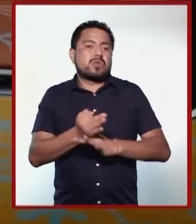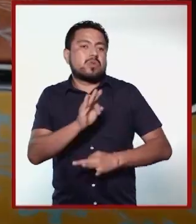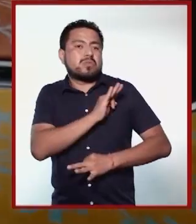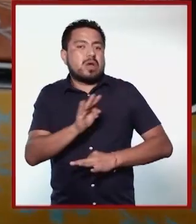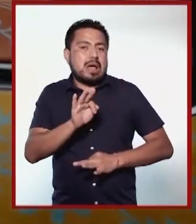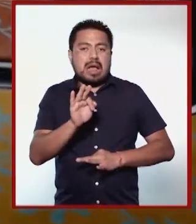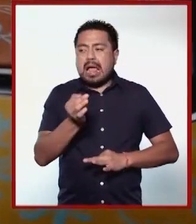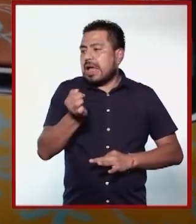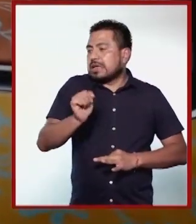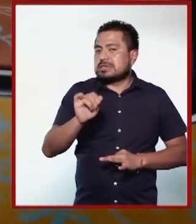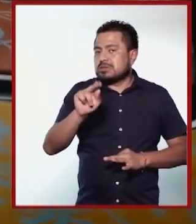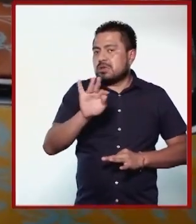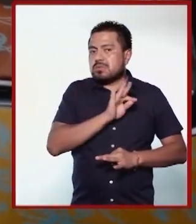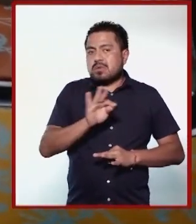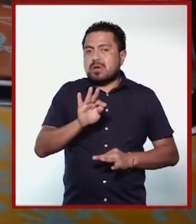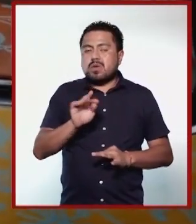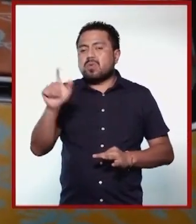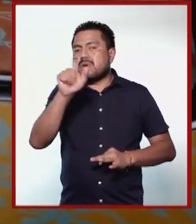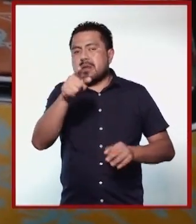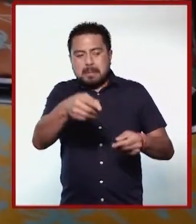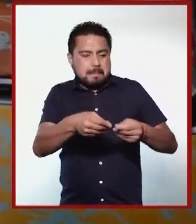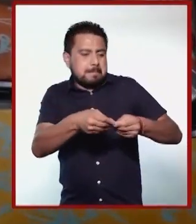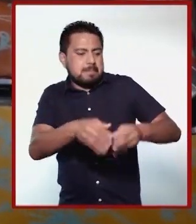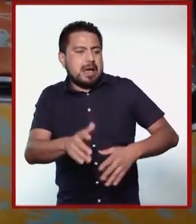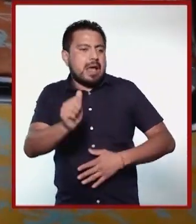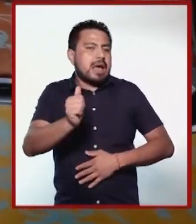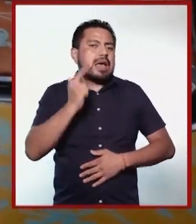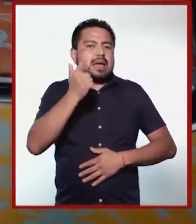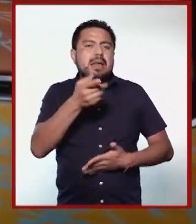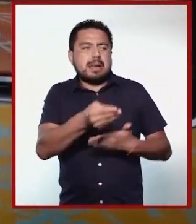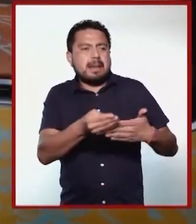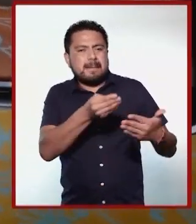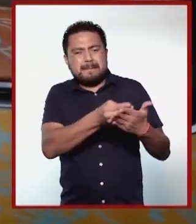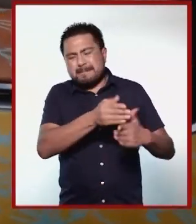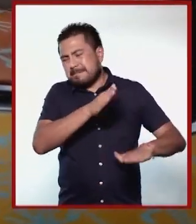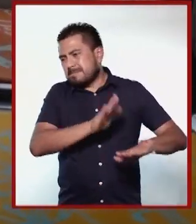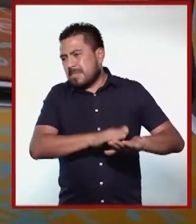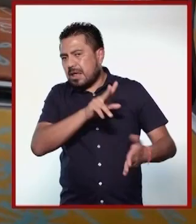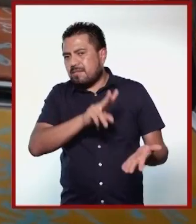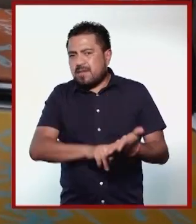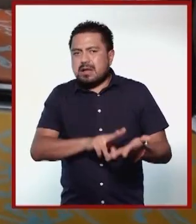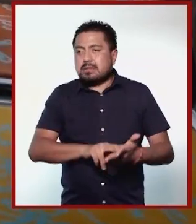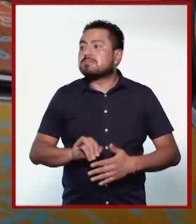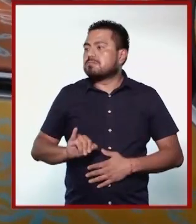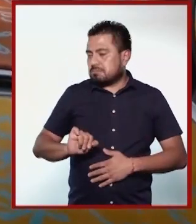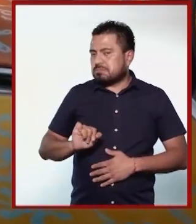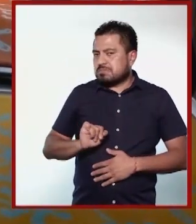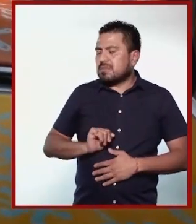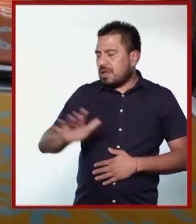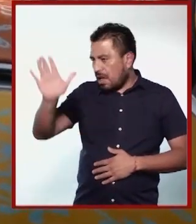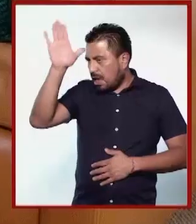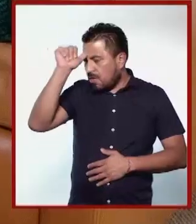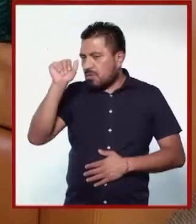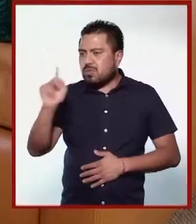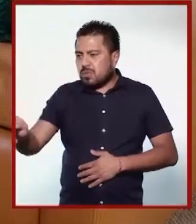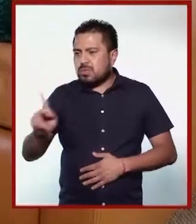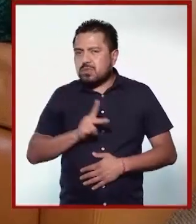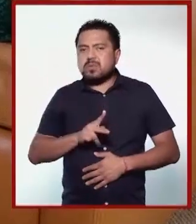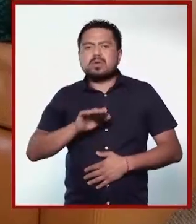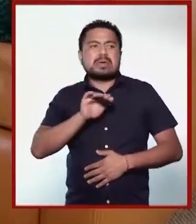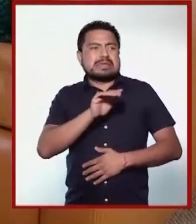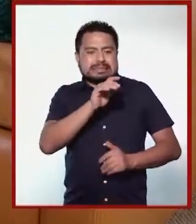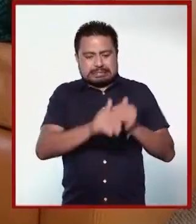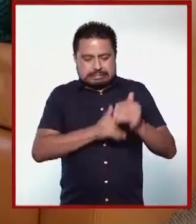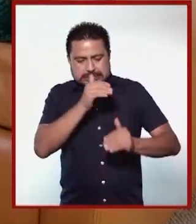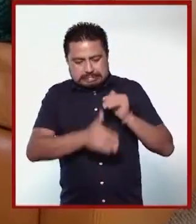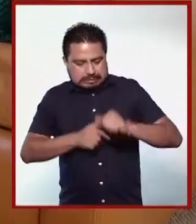no ser así. Cuando pierdes algo, le das mucho más valor. Sí, estoy absolutamente de acuerdo. Juan, se nos acaba